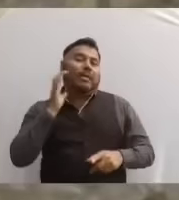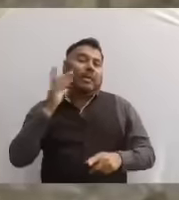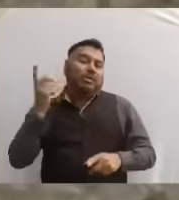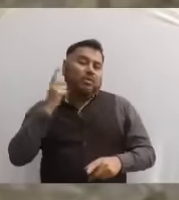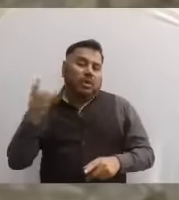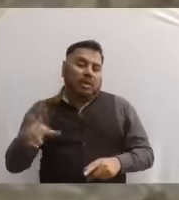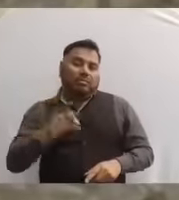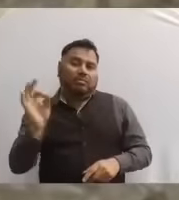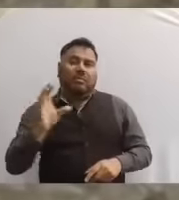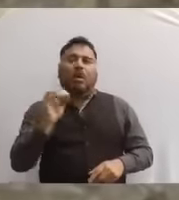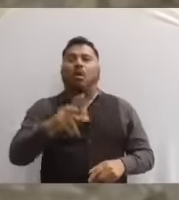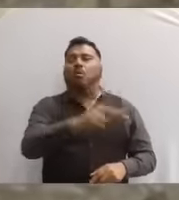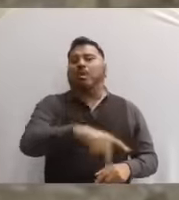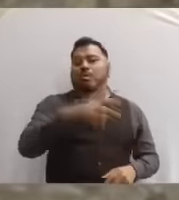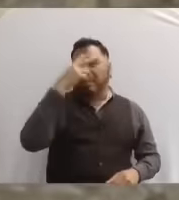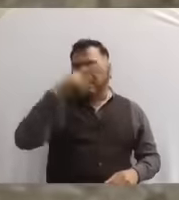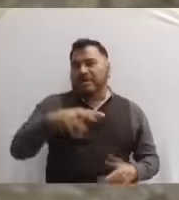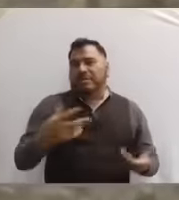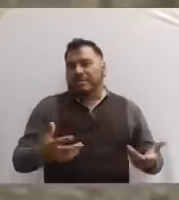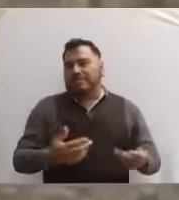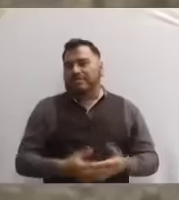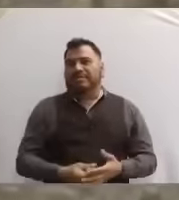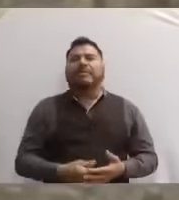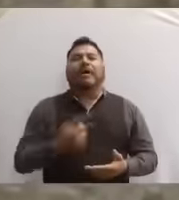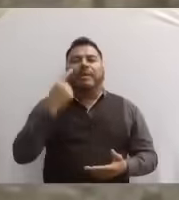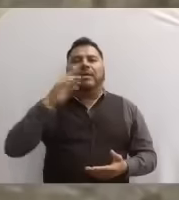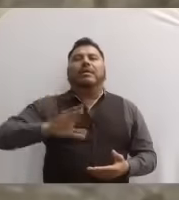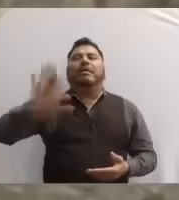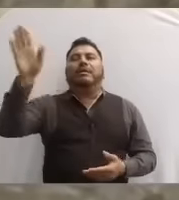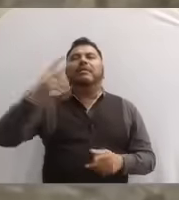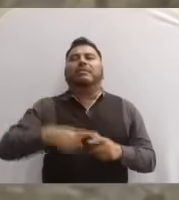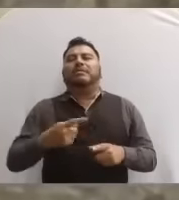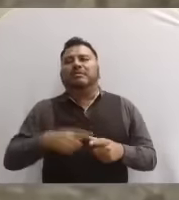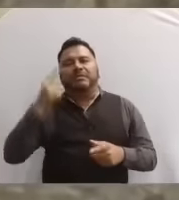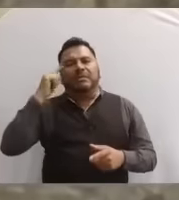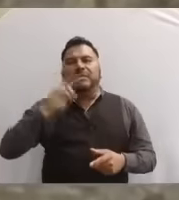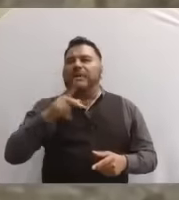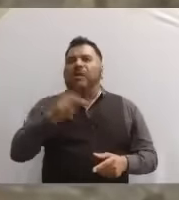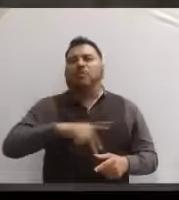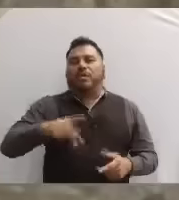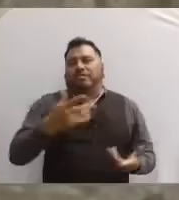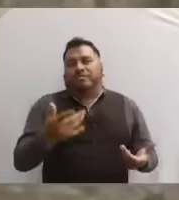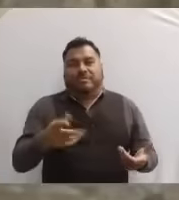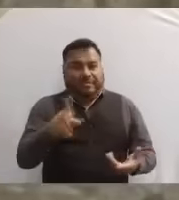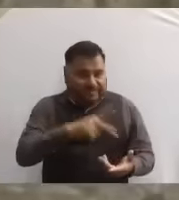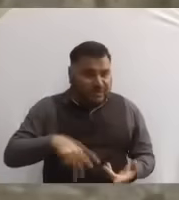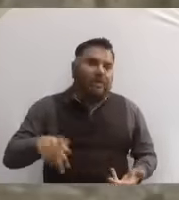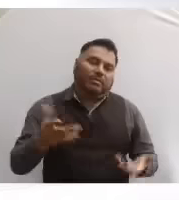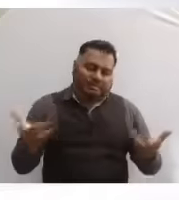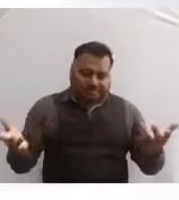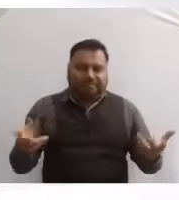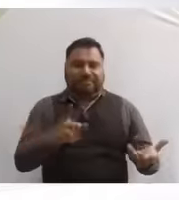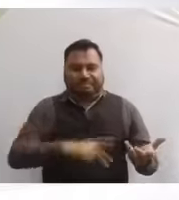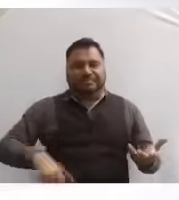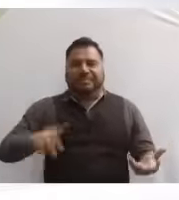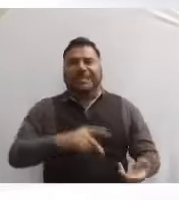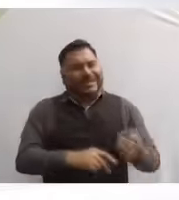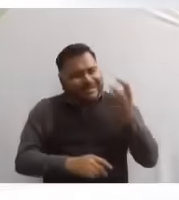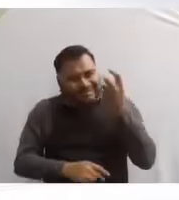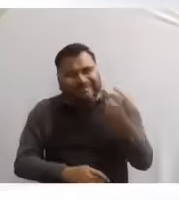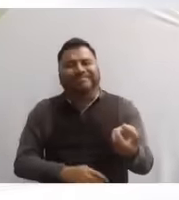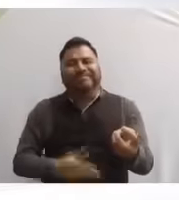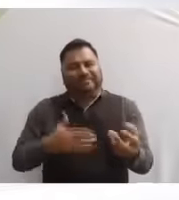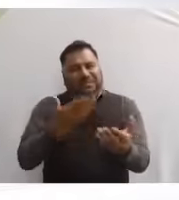Diputados o el pueblo de México? A ver, levante la mano. El pueblo. Esa es